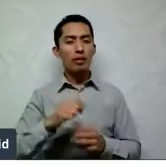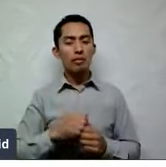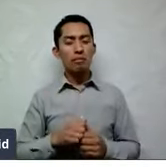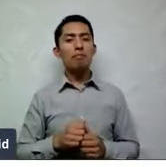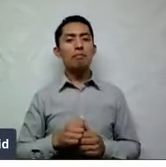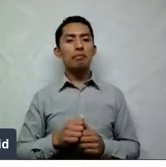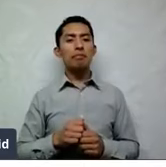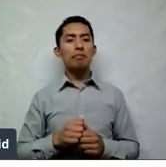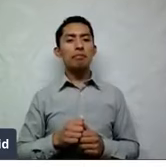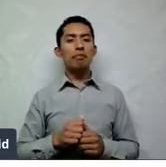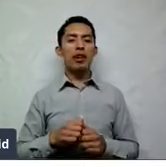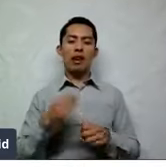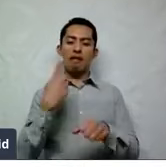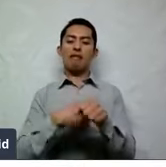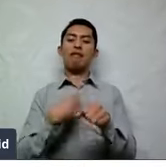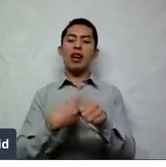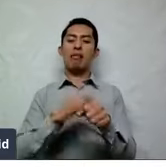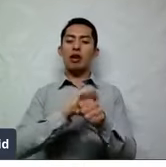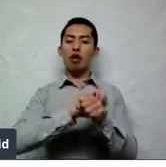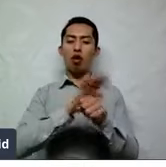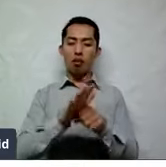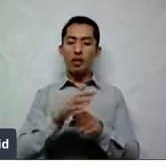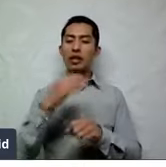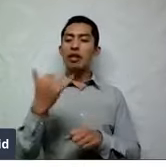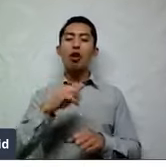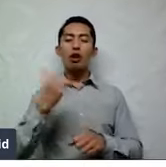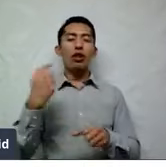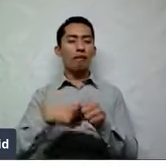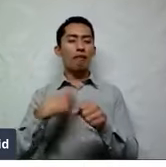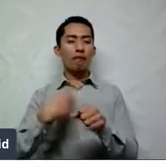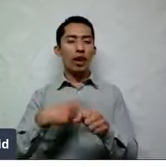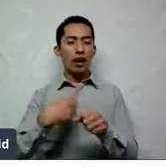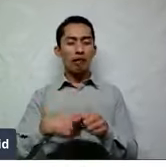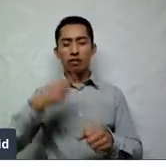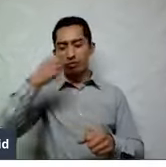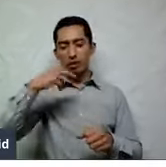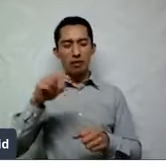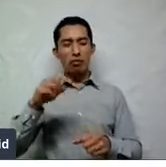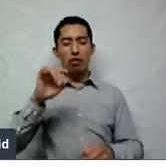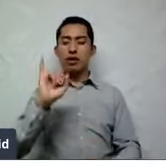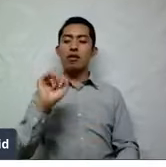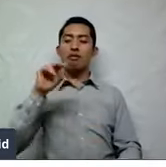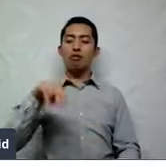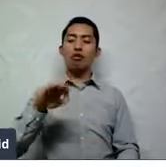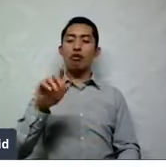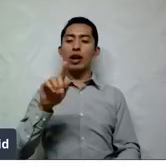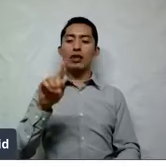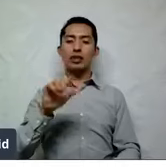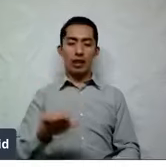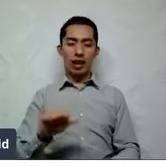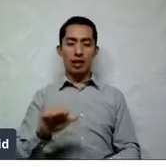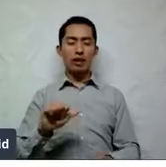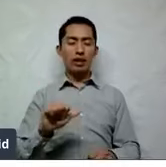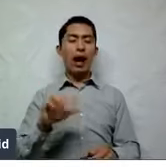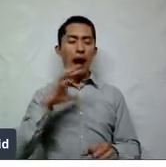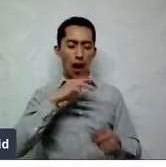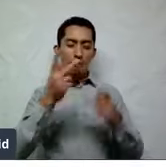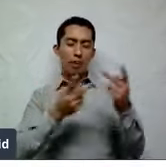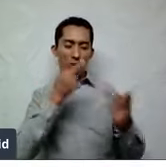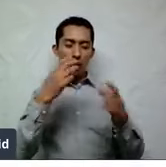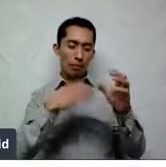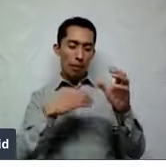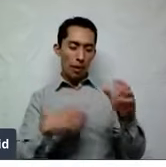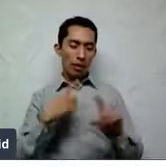del COVID e influenza? ¿Qué dudas? Hay cantidad de preguntas que ya tengo aquí en el tintero, doctor. Pero si usted